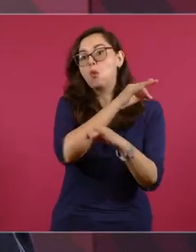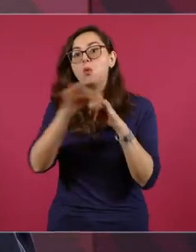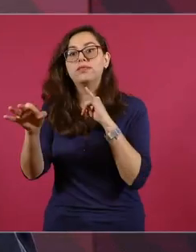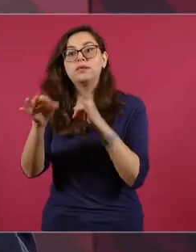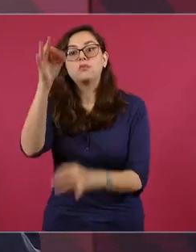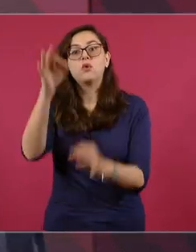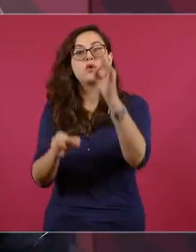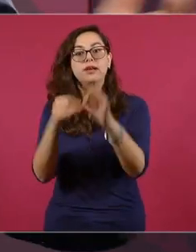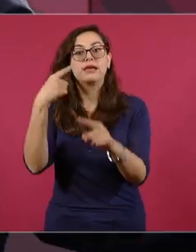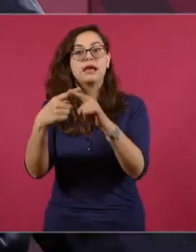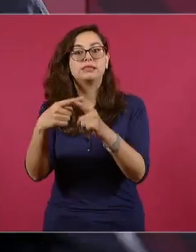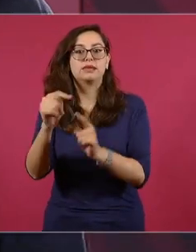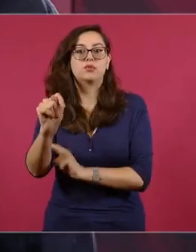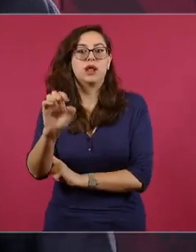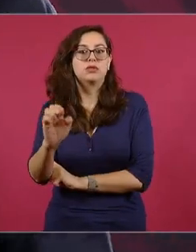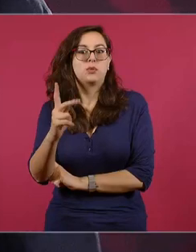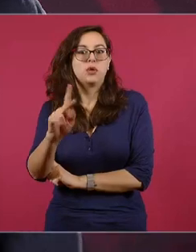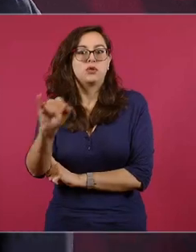O